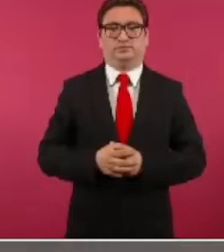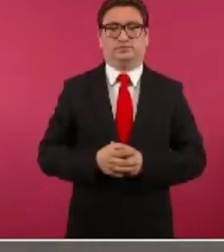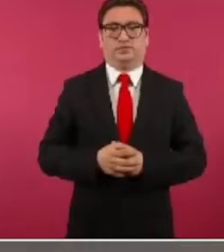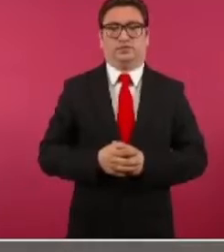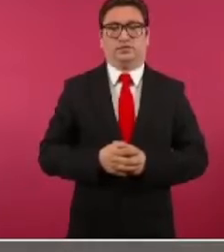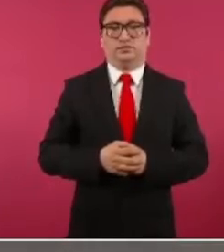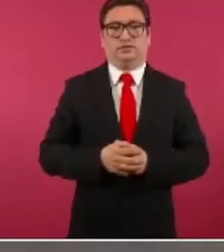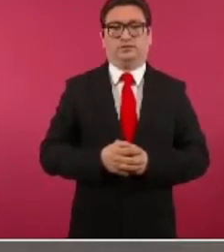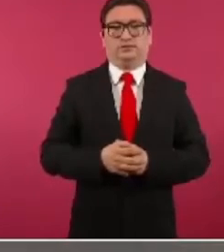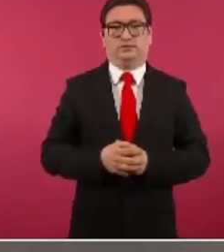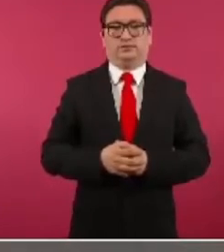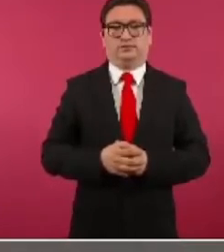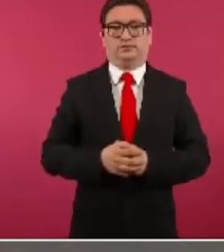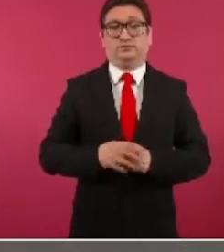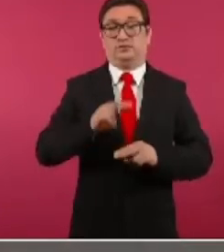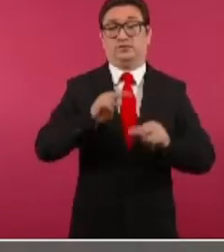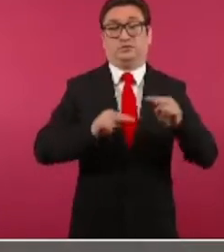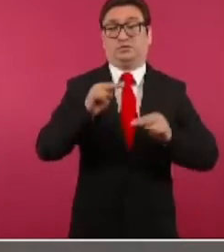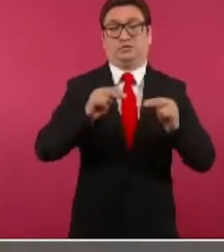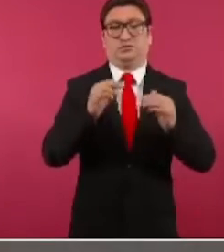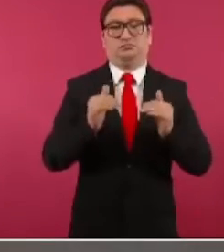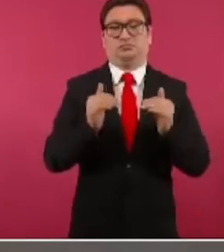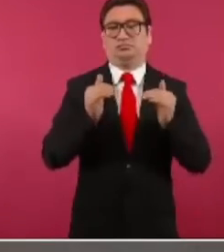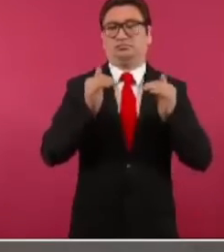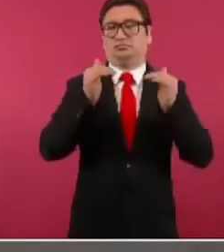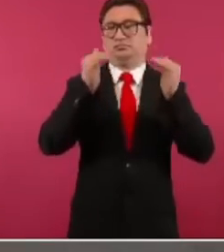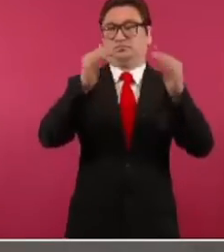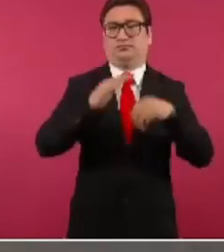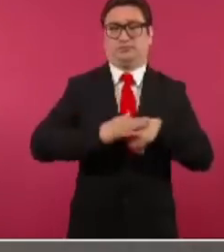crecer más